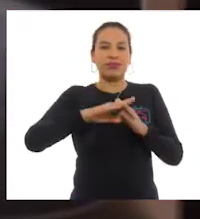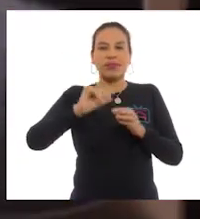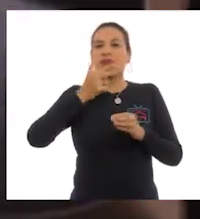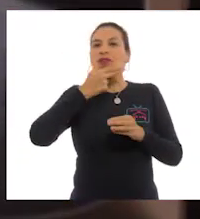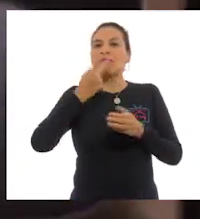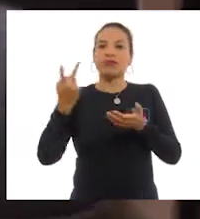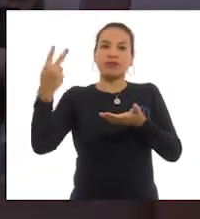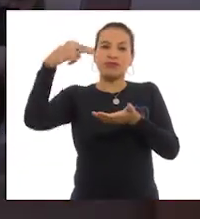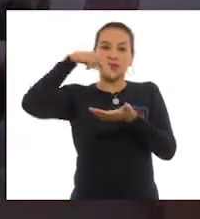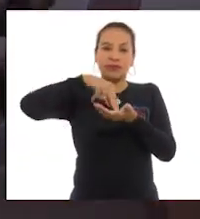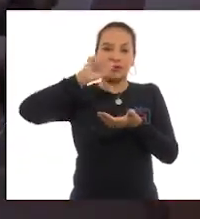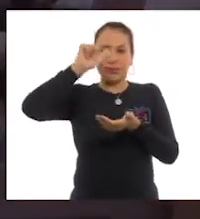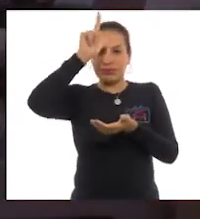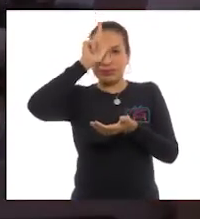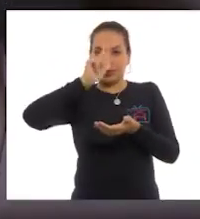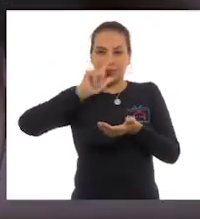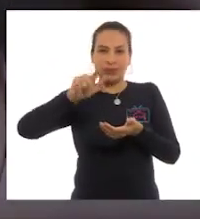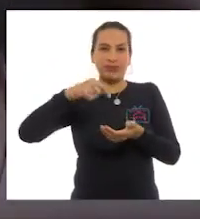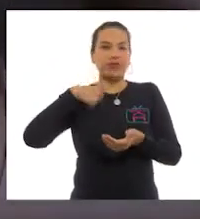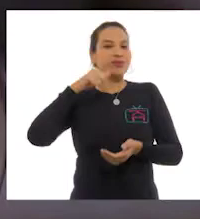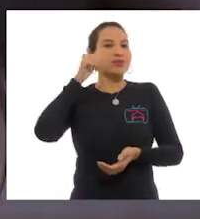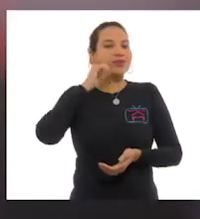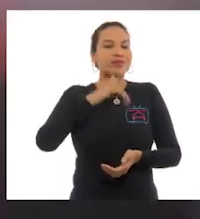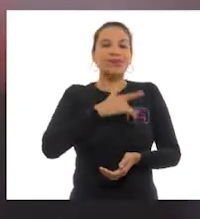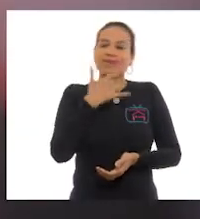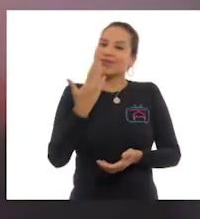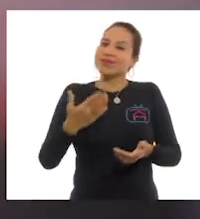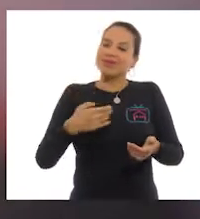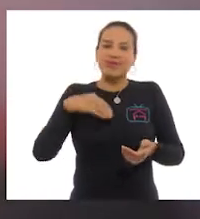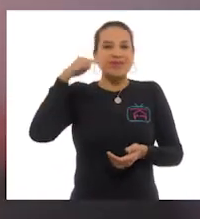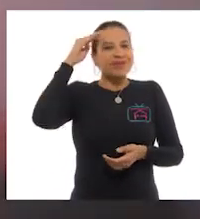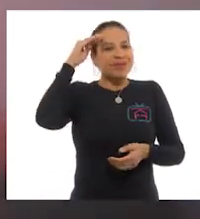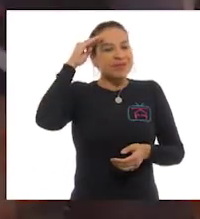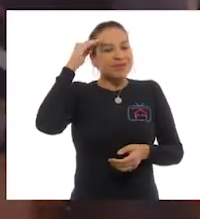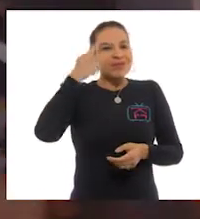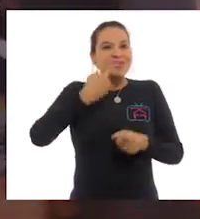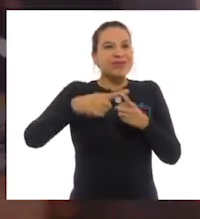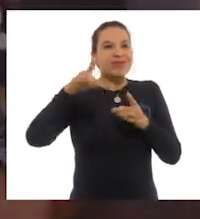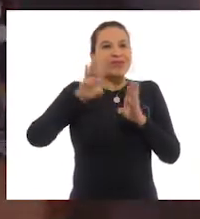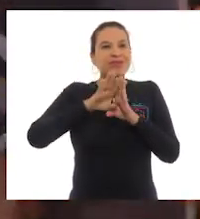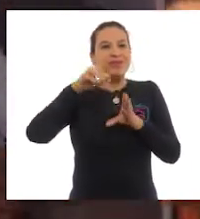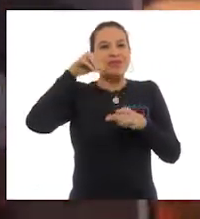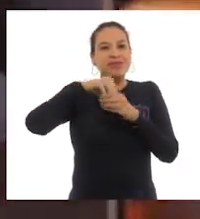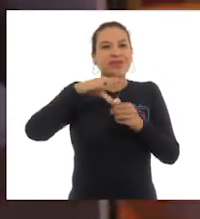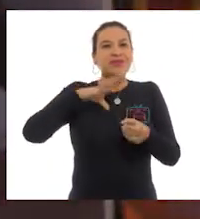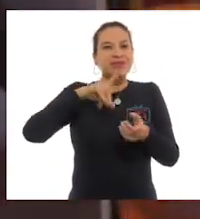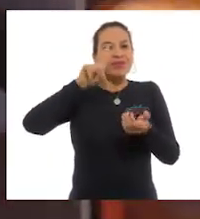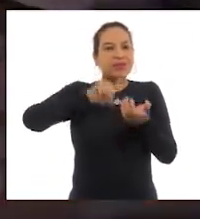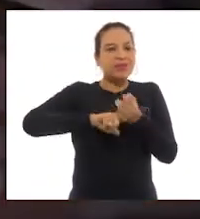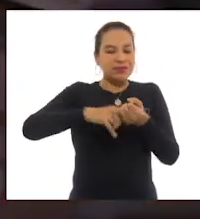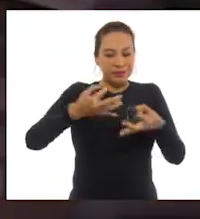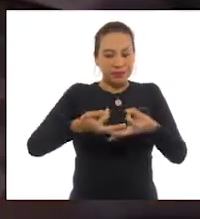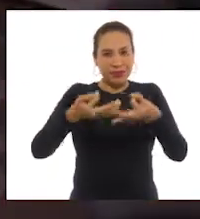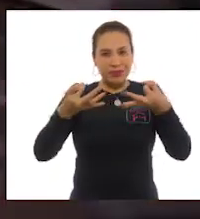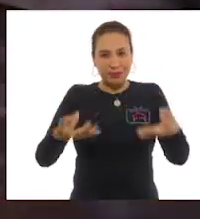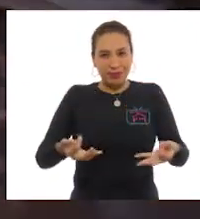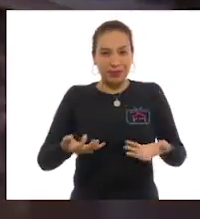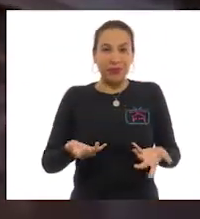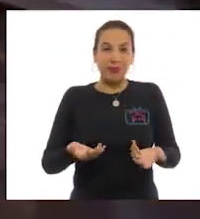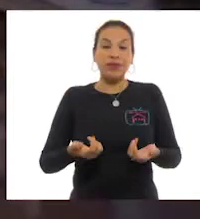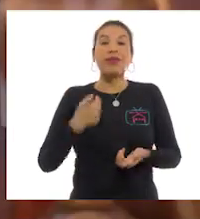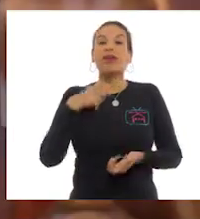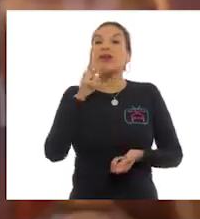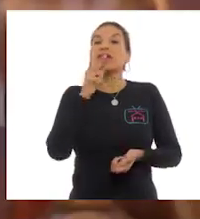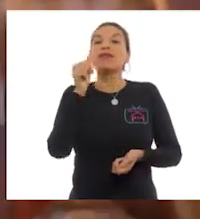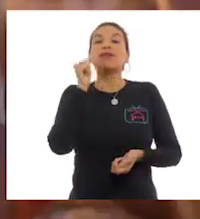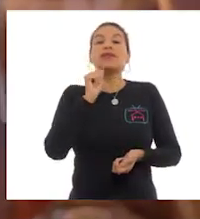hombre a la luna, a mí siempre me fascinaba pensar en los secretos que había enterrados en la Tierra. Mi